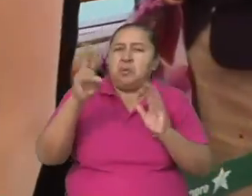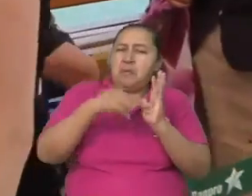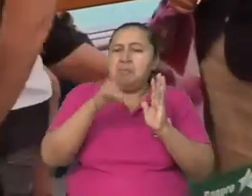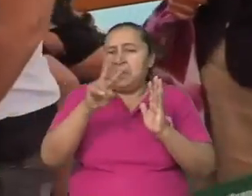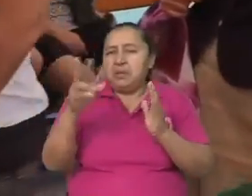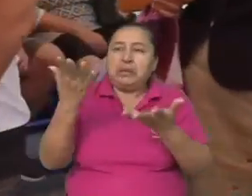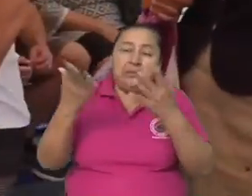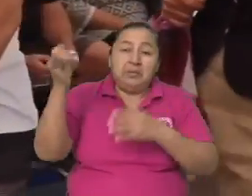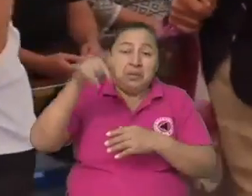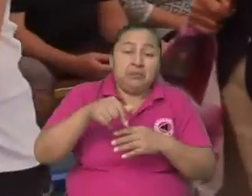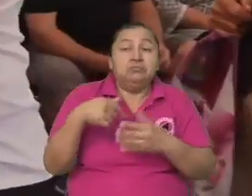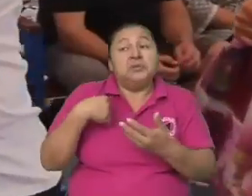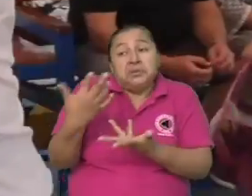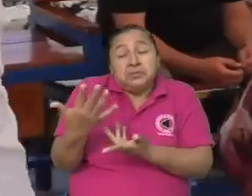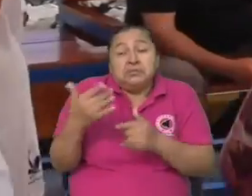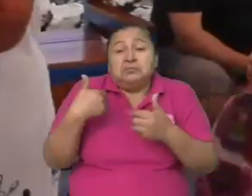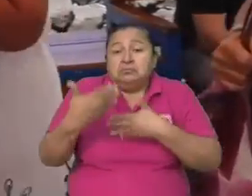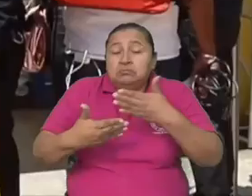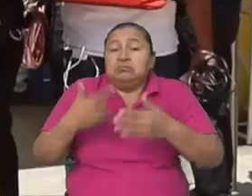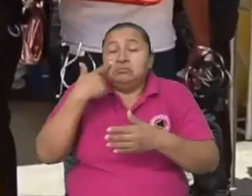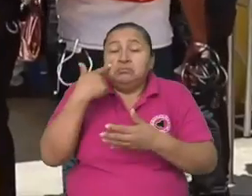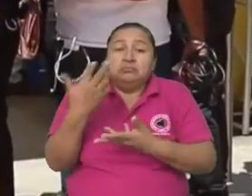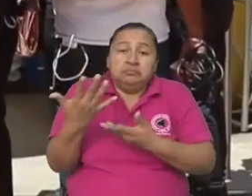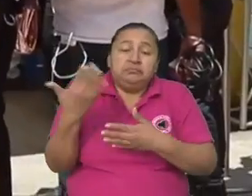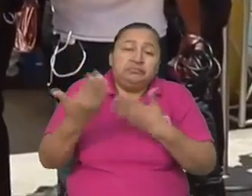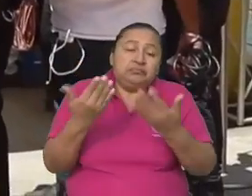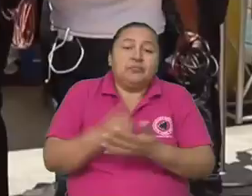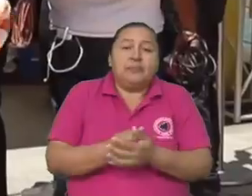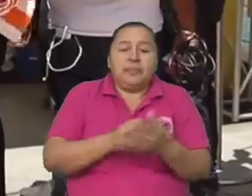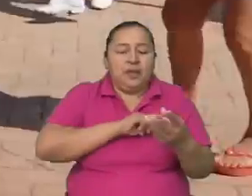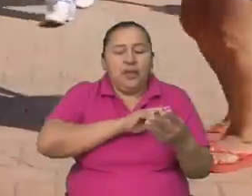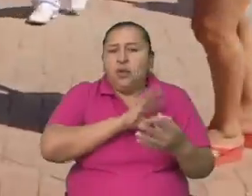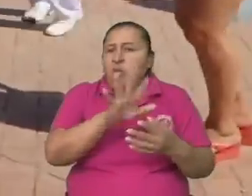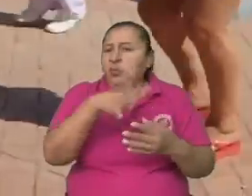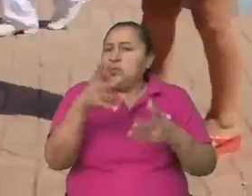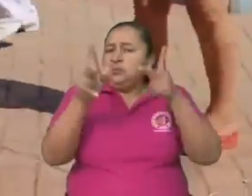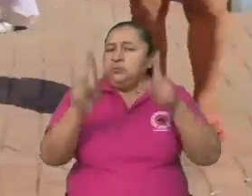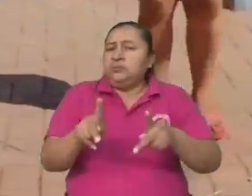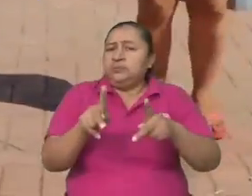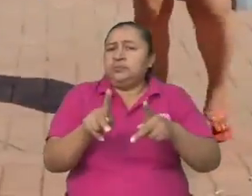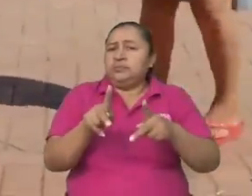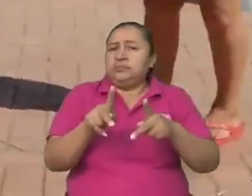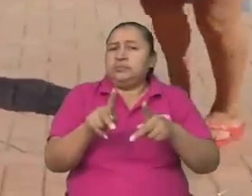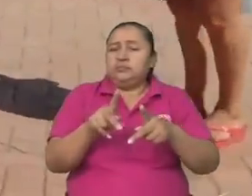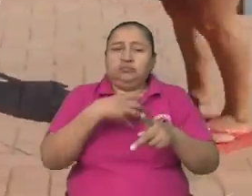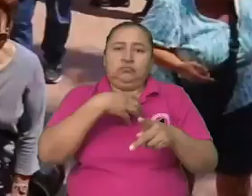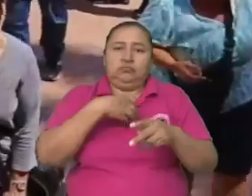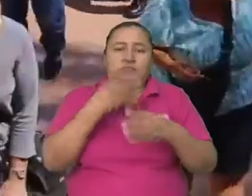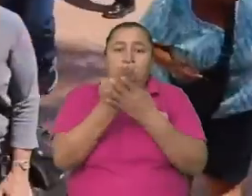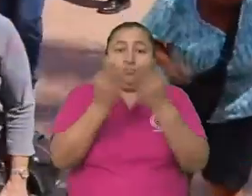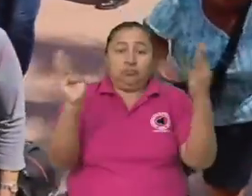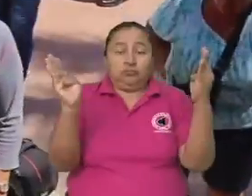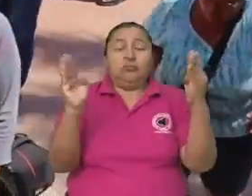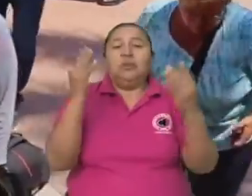venir. Estamos esperando que vengan. Hay otros señores que son de origen brasileño